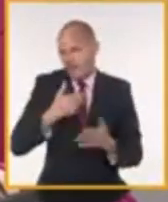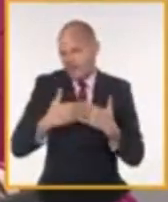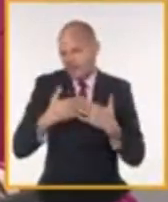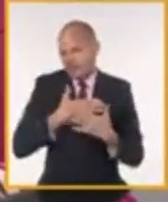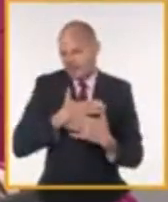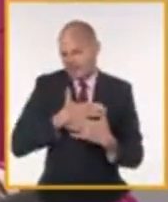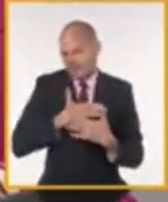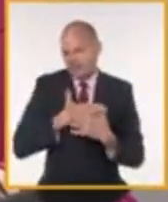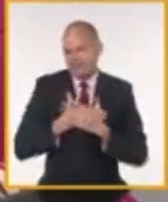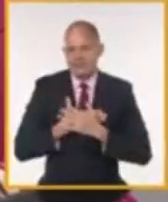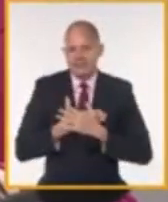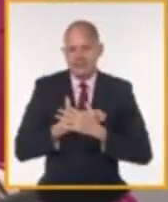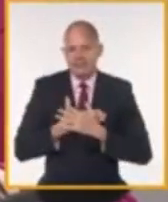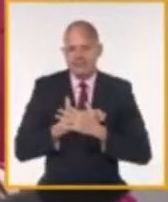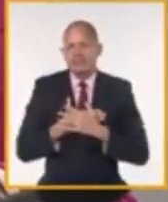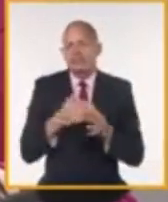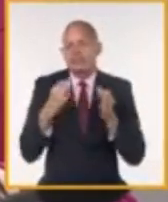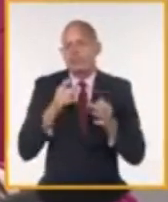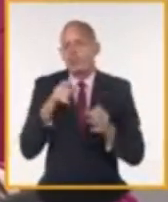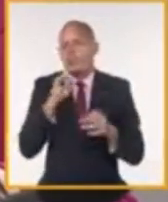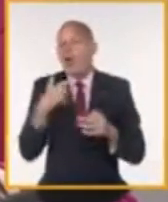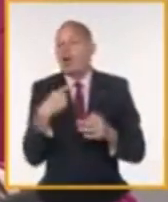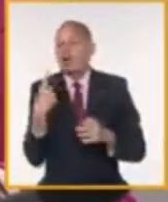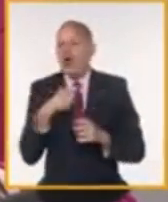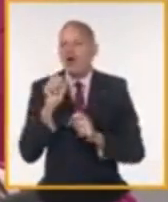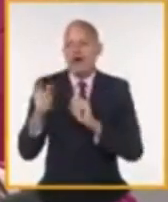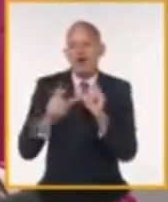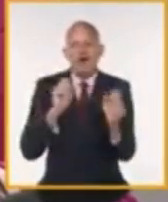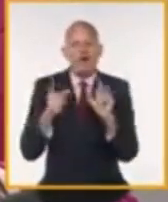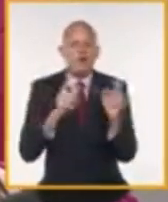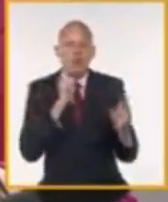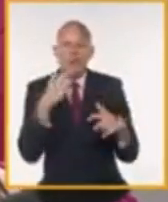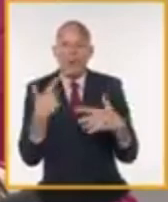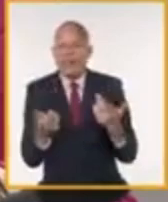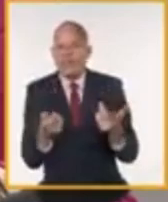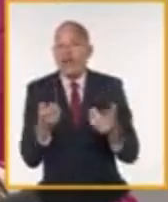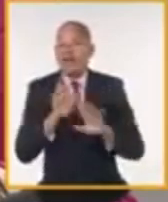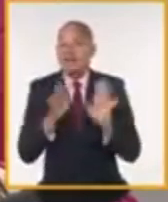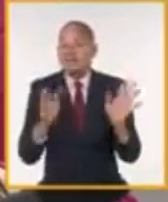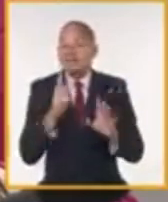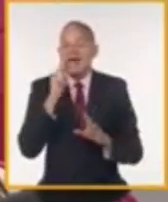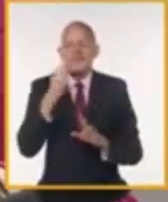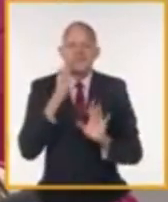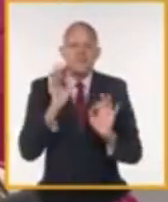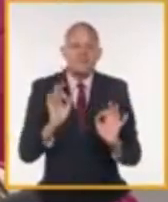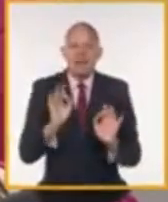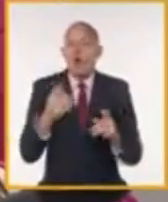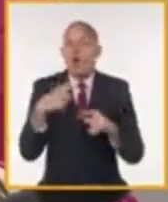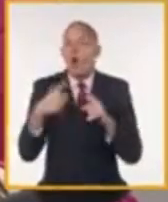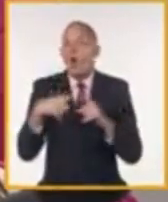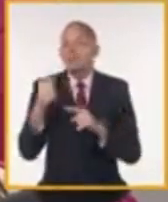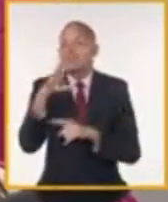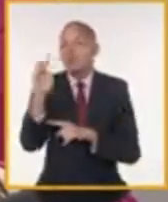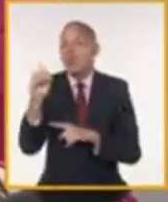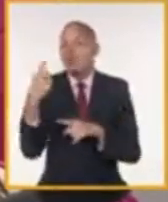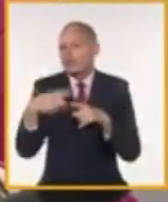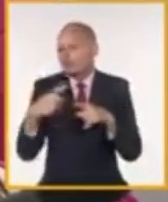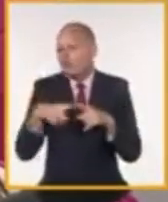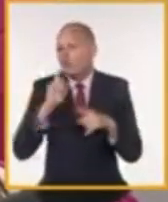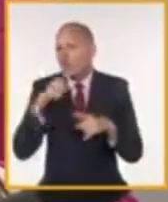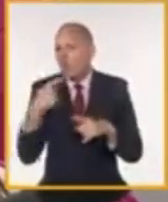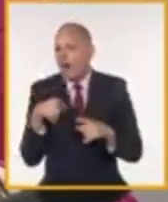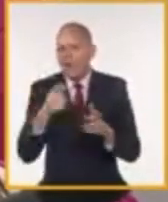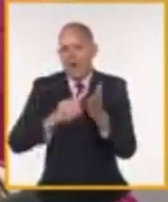trabajando con la adquisición de más de 50 equipos eléctricos que van desde